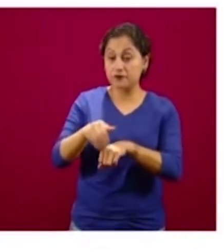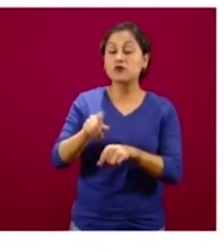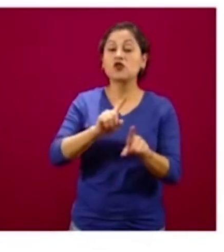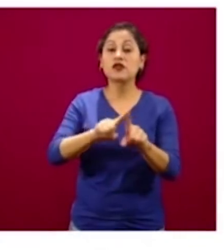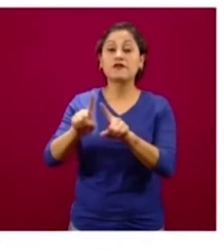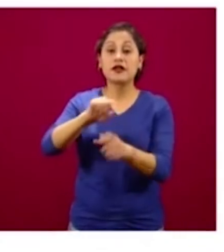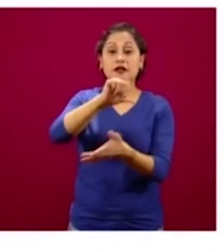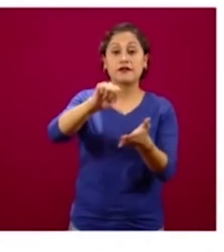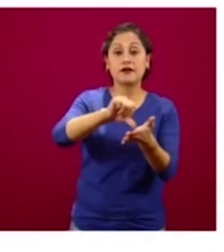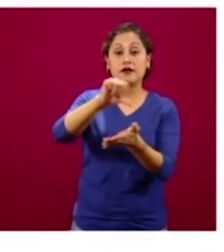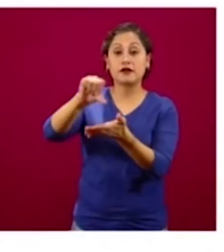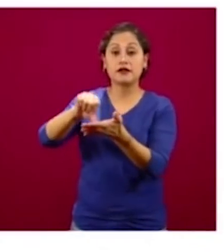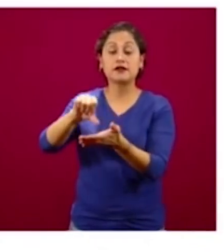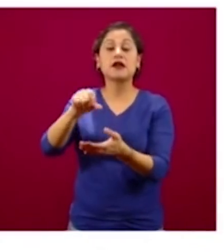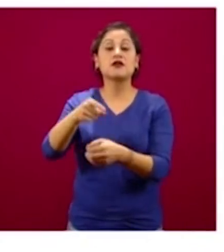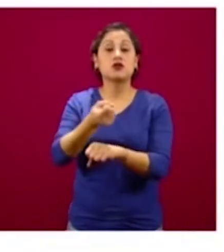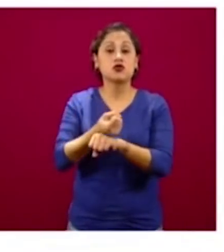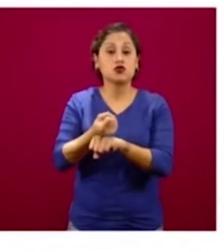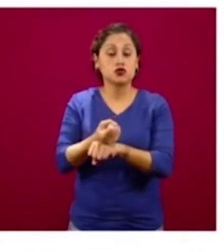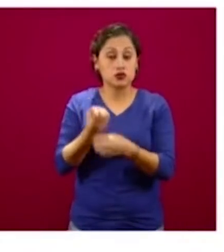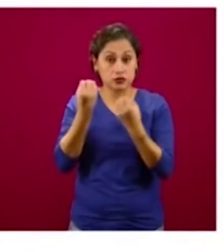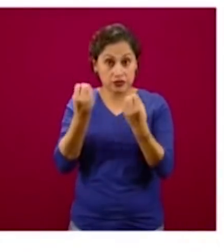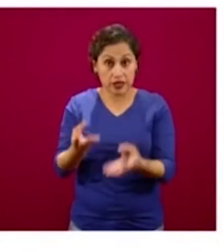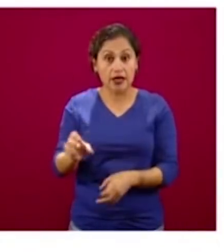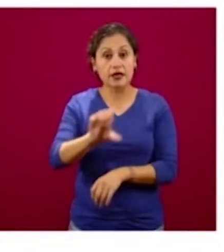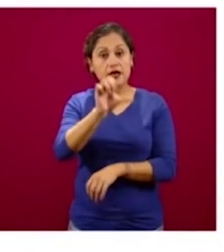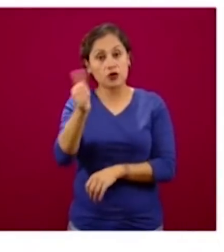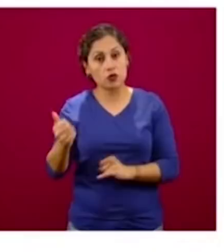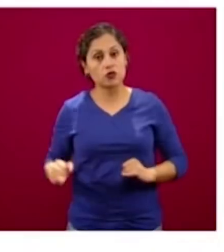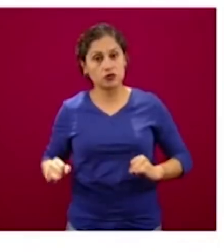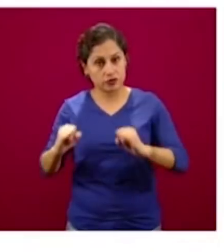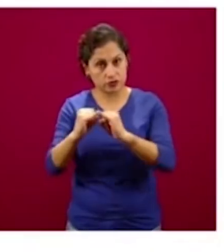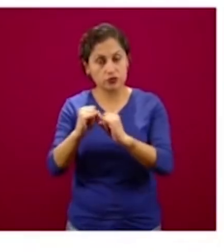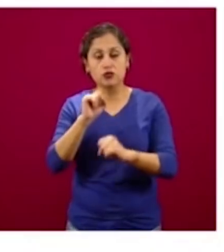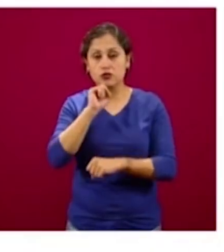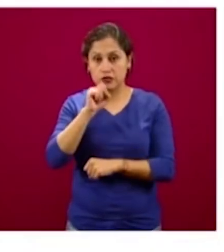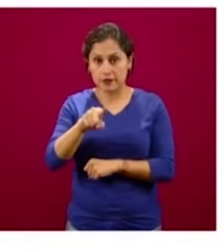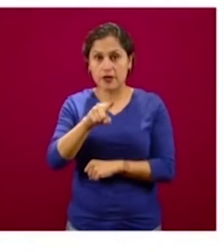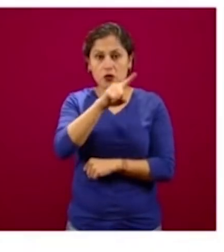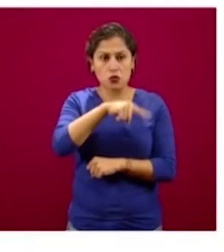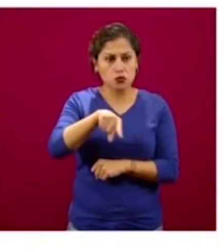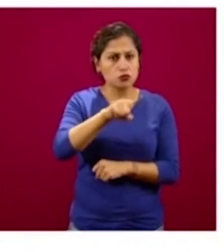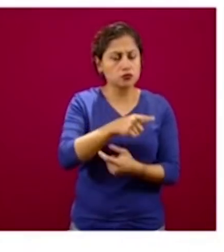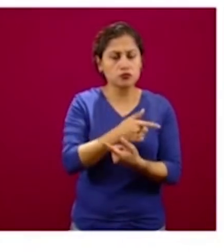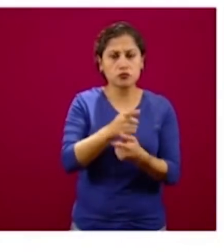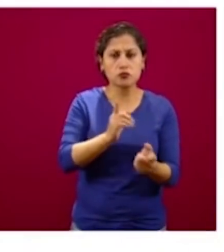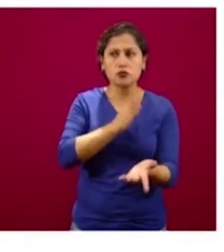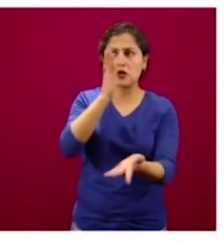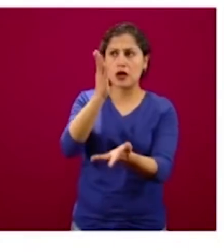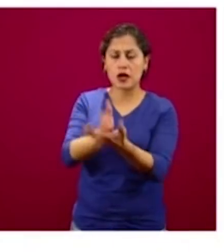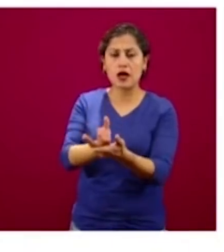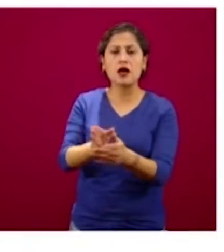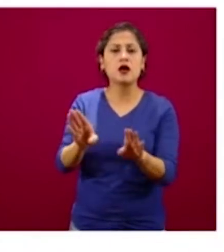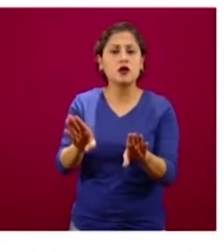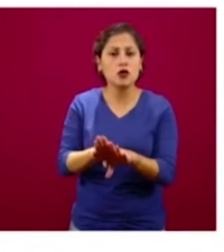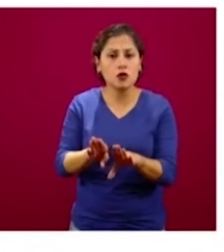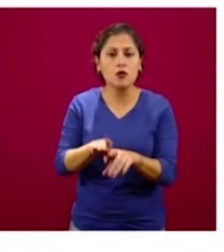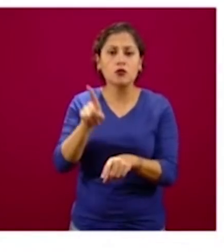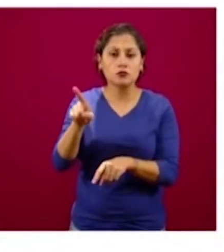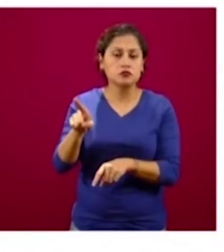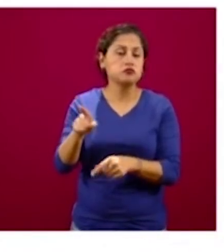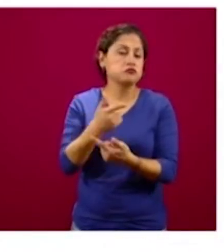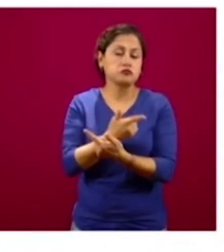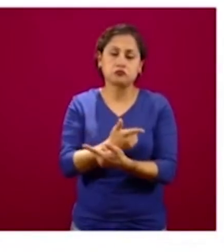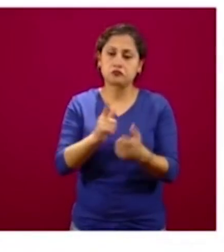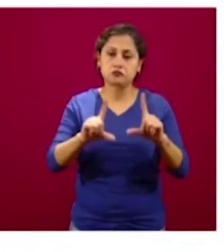sangre de otras instituciones. ¿Dónde pueden donar sangre? En cualquier banco de sangre